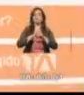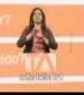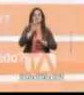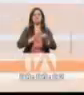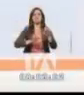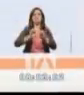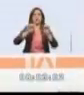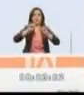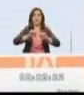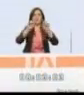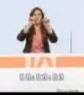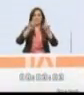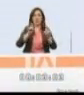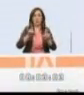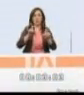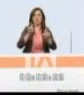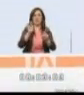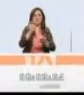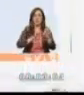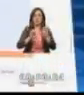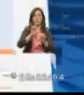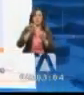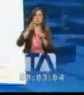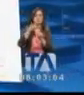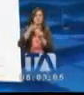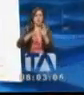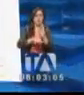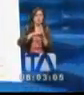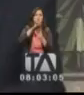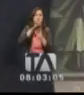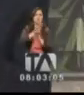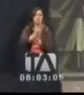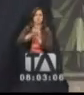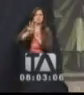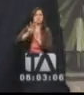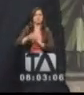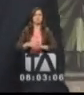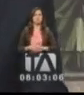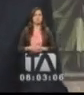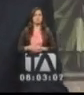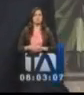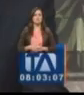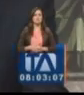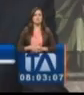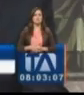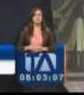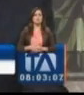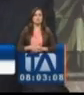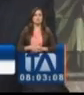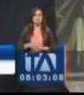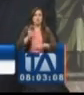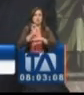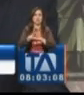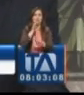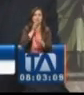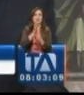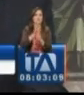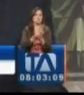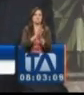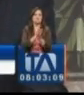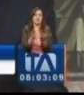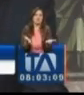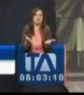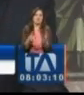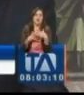que puedan ser consultadas por otros estudiantes y colgadas en la página web. Lo que pasa es que la deshonestidad nos sigue mermando en Ecuador. Nos